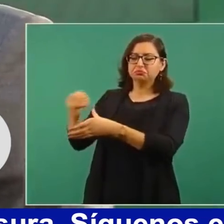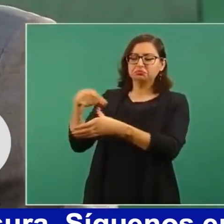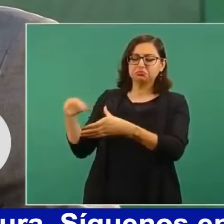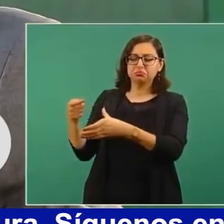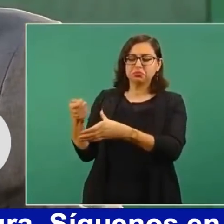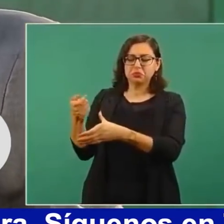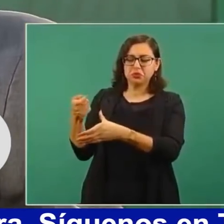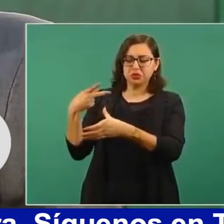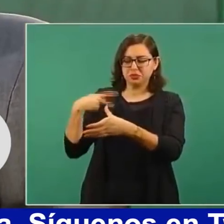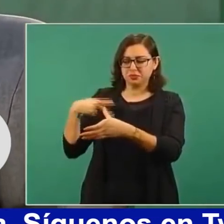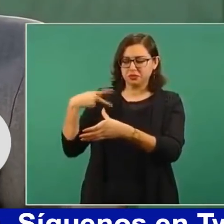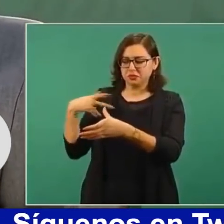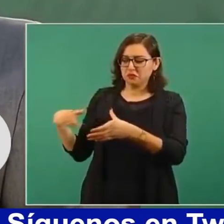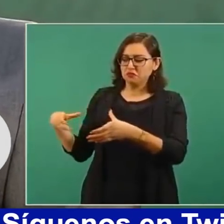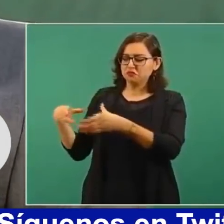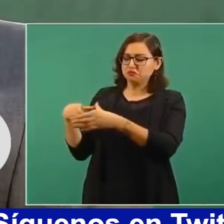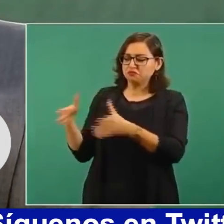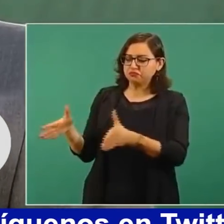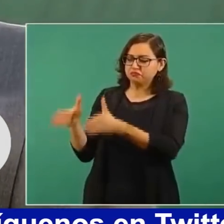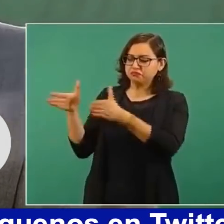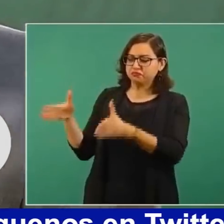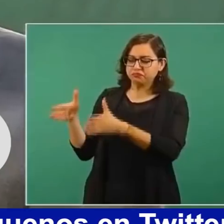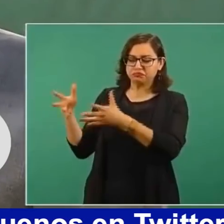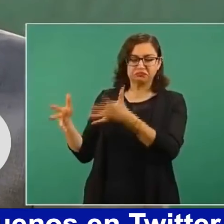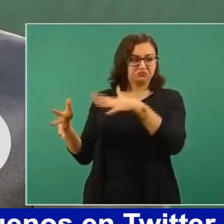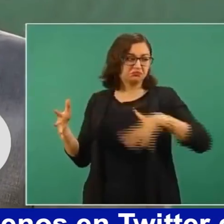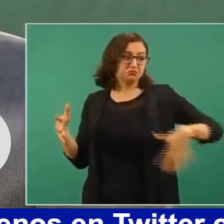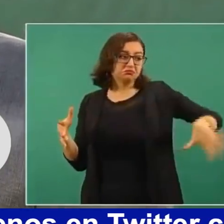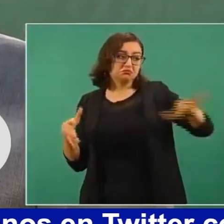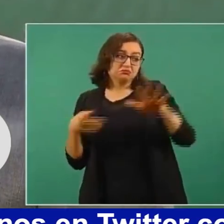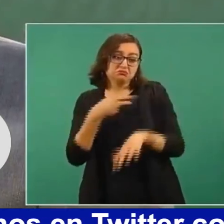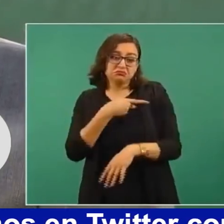mientras la gente carece hasta de lo más indispensable,